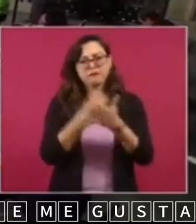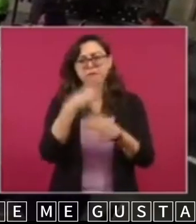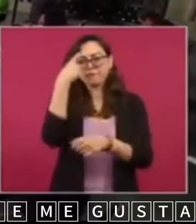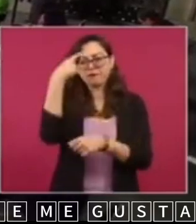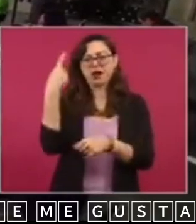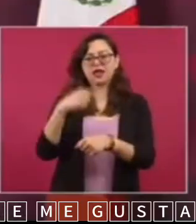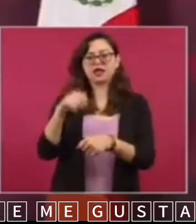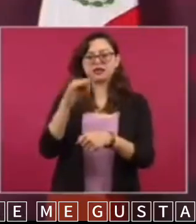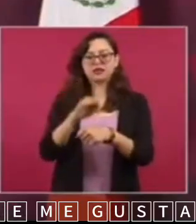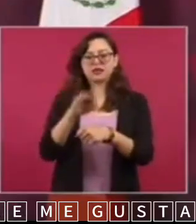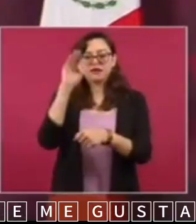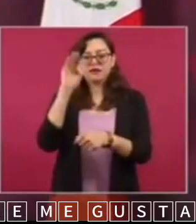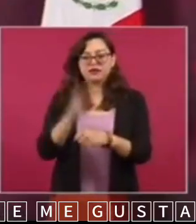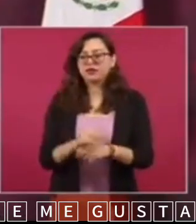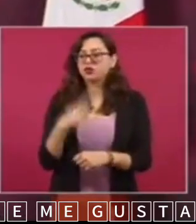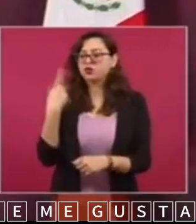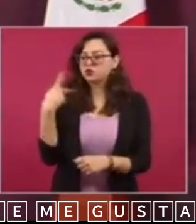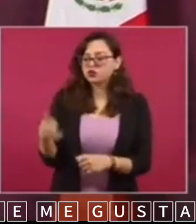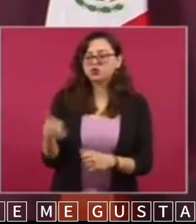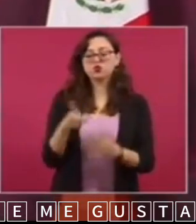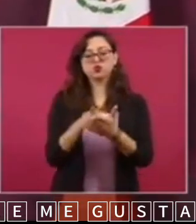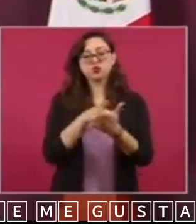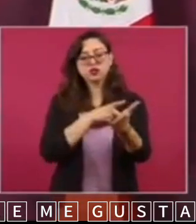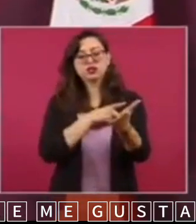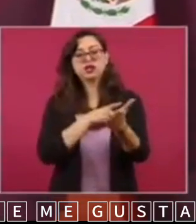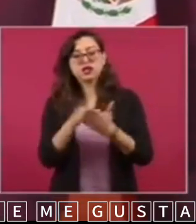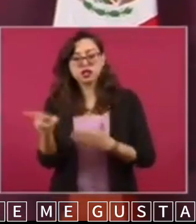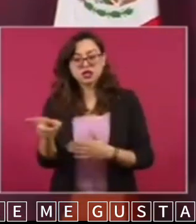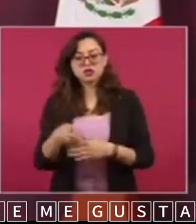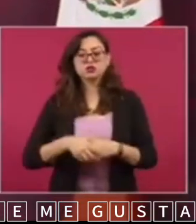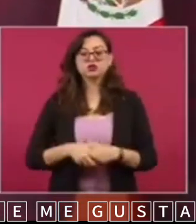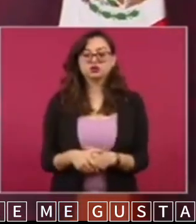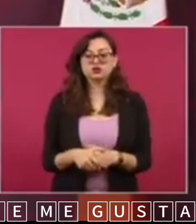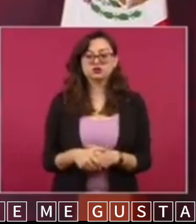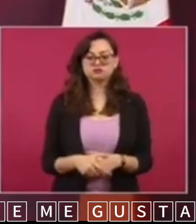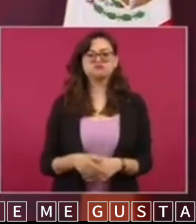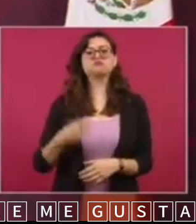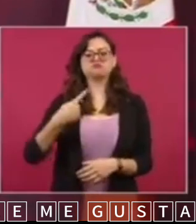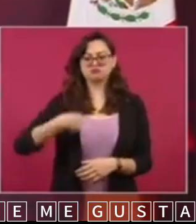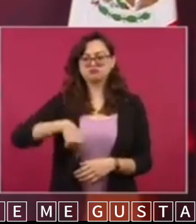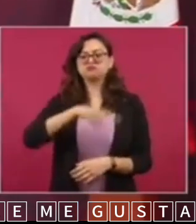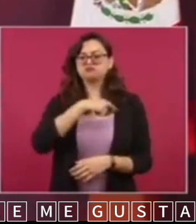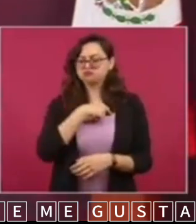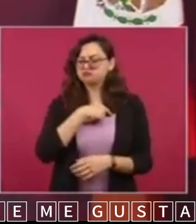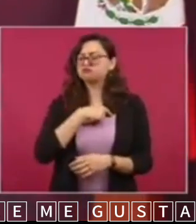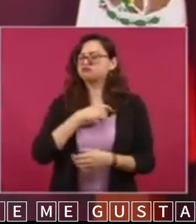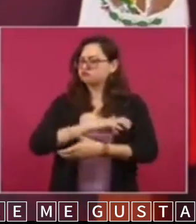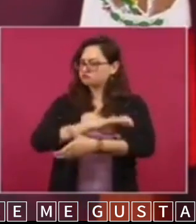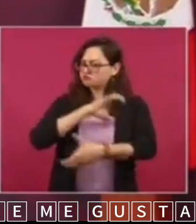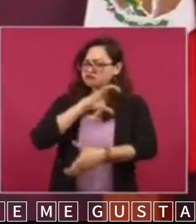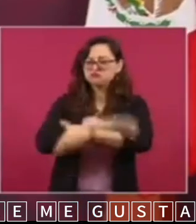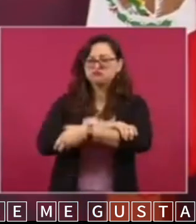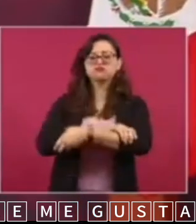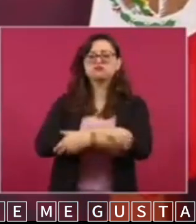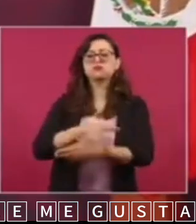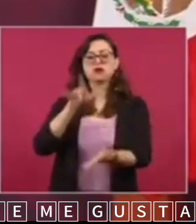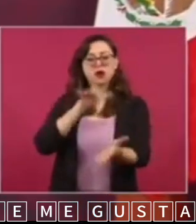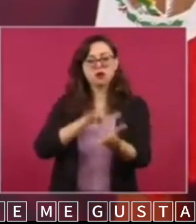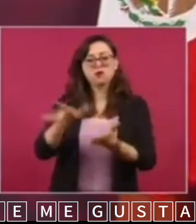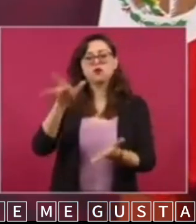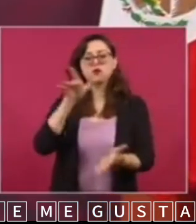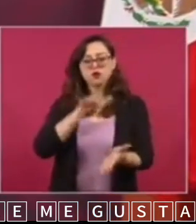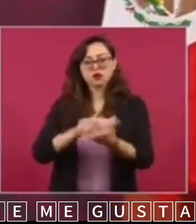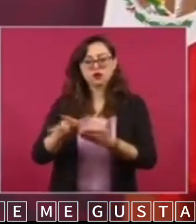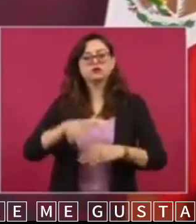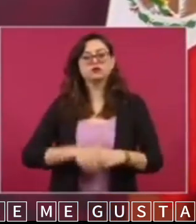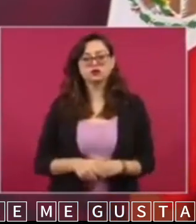y nosotros nos solidarizamos con estas luchas por la